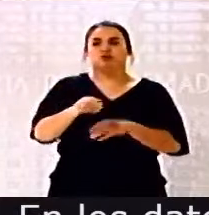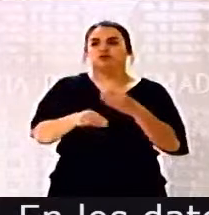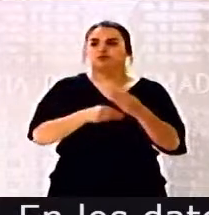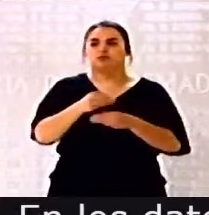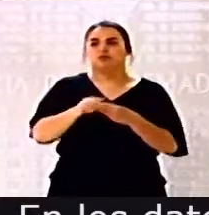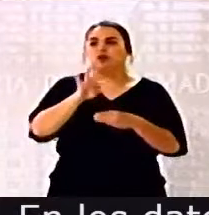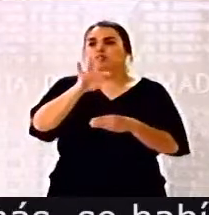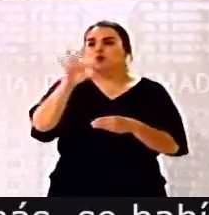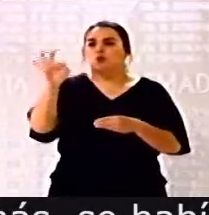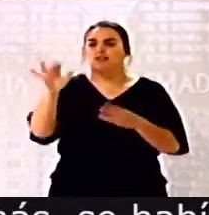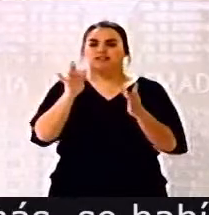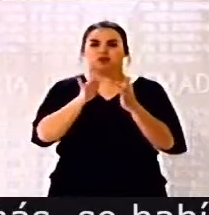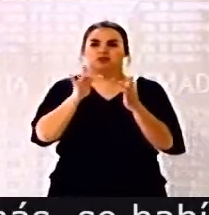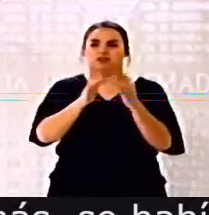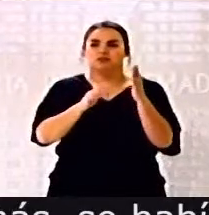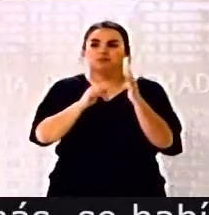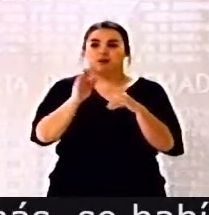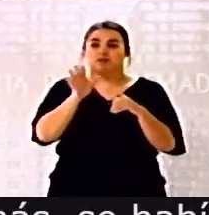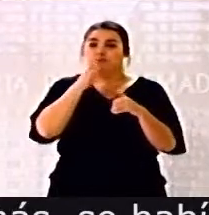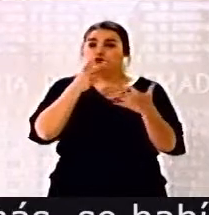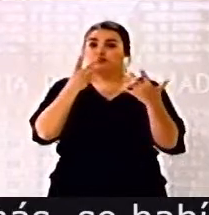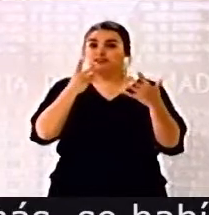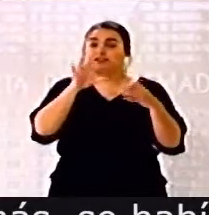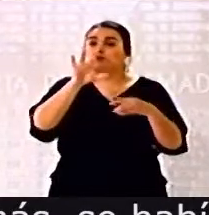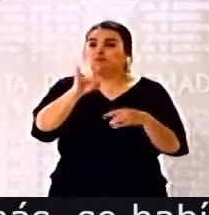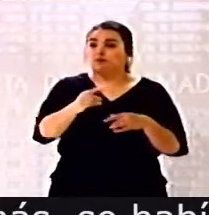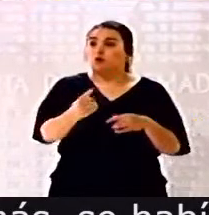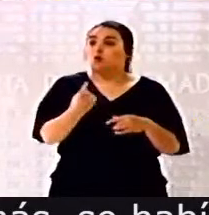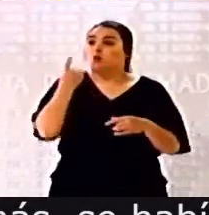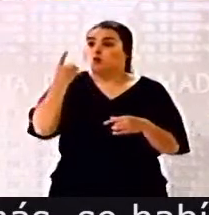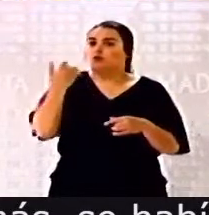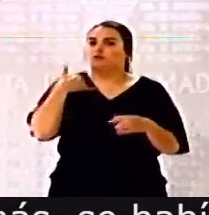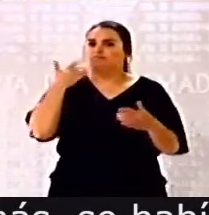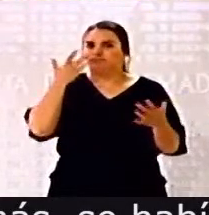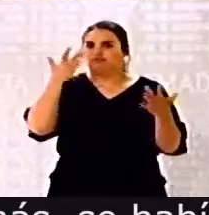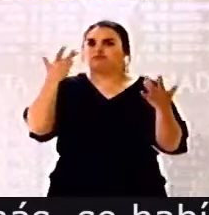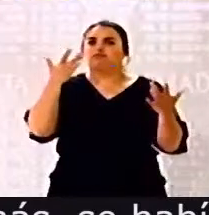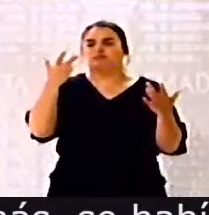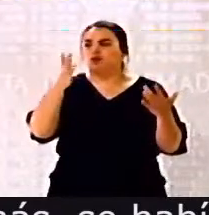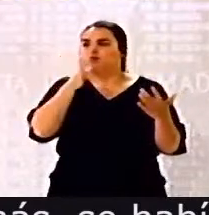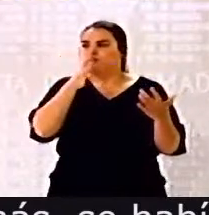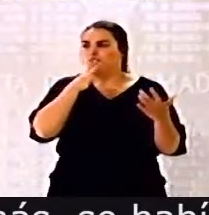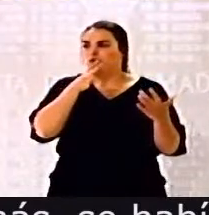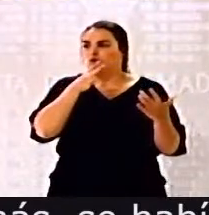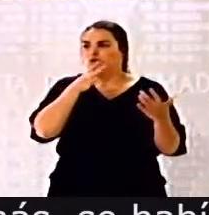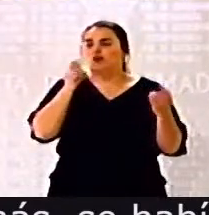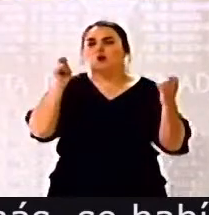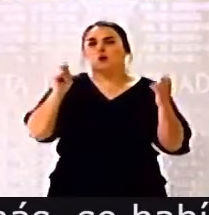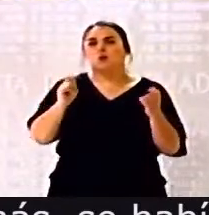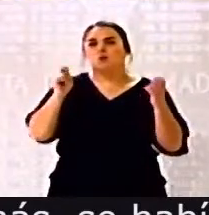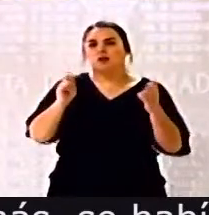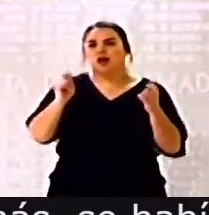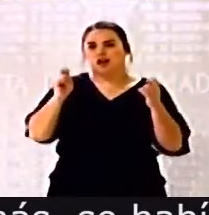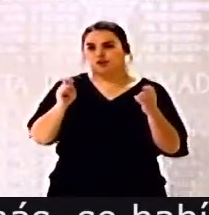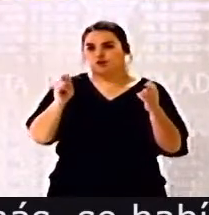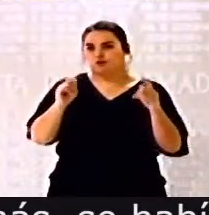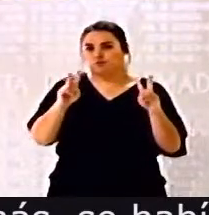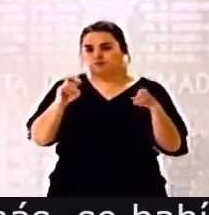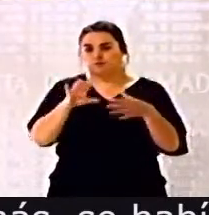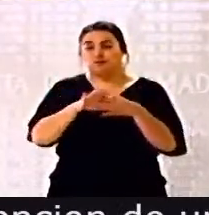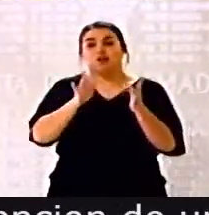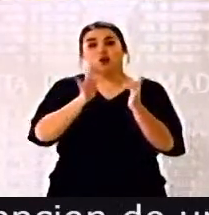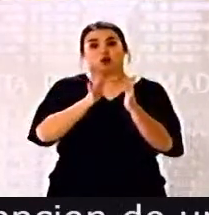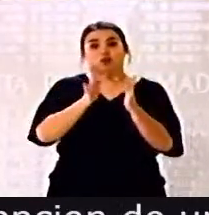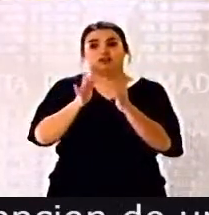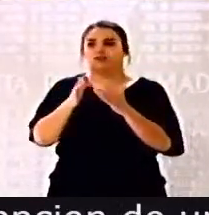de 40 contactos de los 7 confirmados y uno de ellos llamaba mucho la atención por haber sido de un cumpleaños. Al respecto de esos contactos, ¿cuál ha